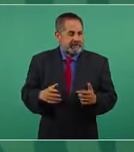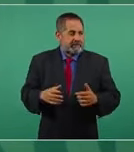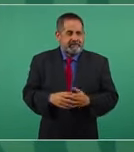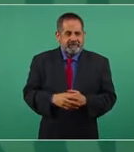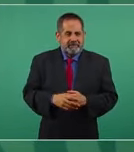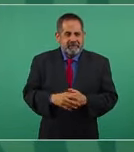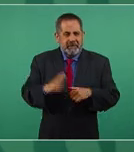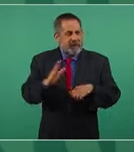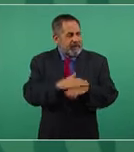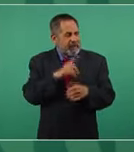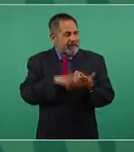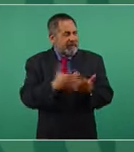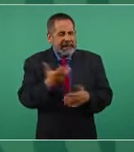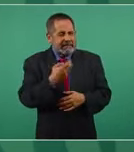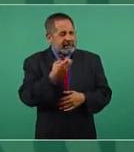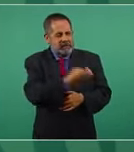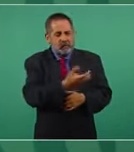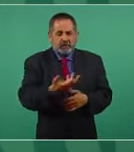¿Por qué se actúa así?